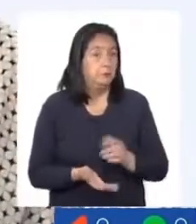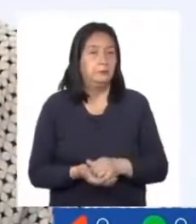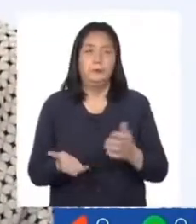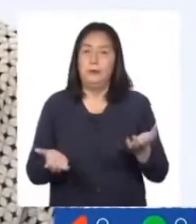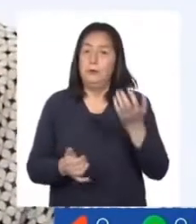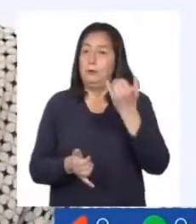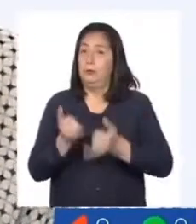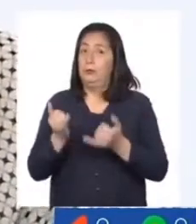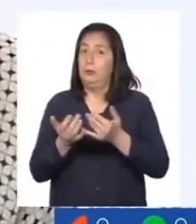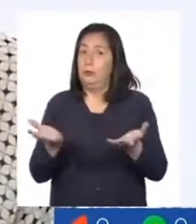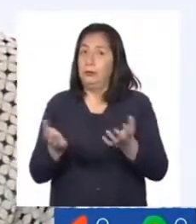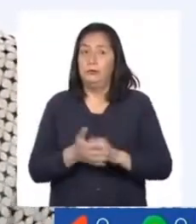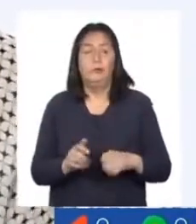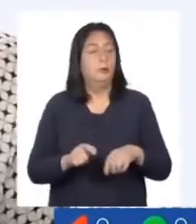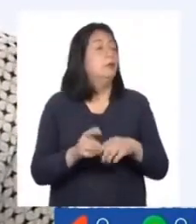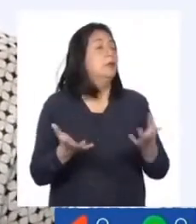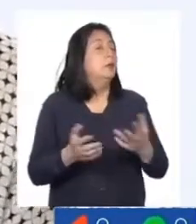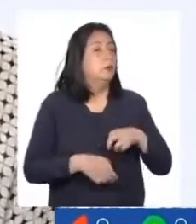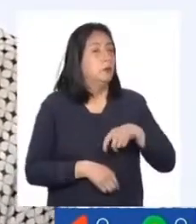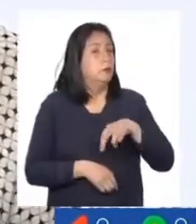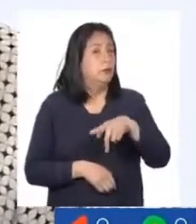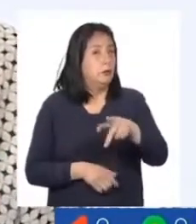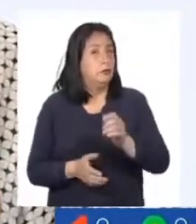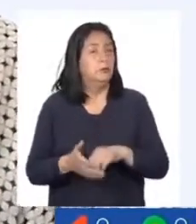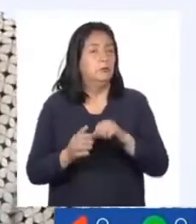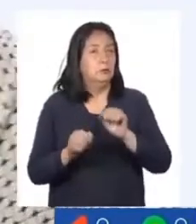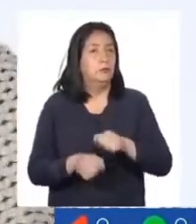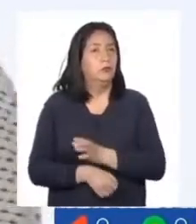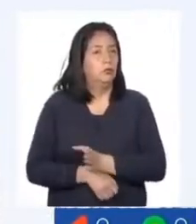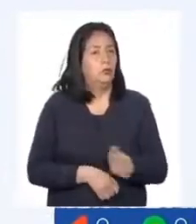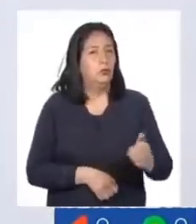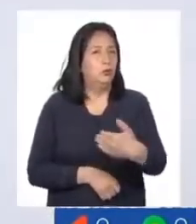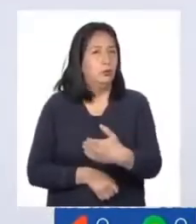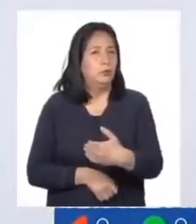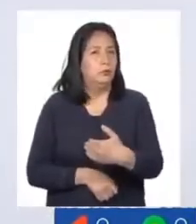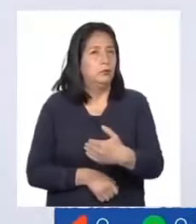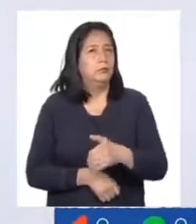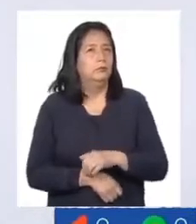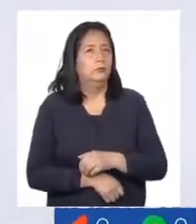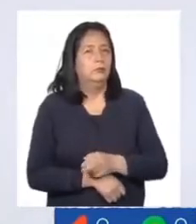Y por último, el desplazamiento en camino curvo.